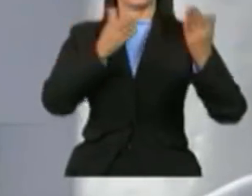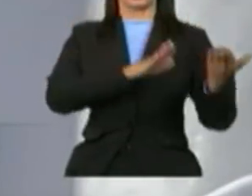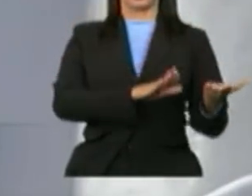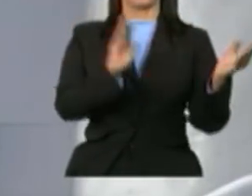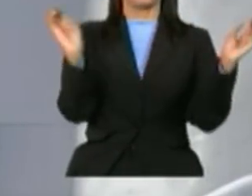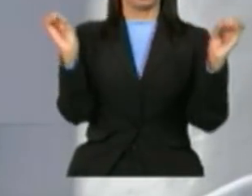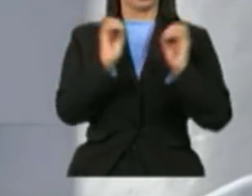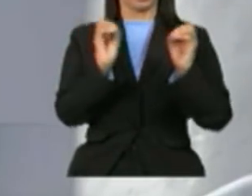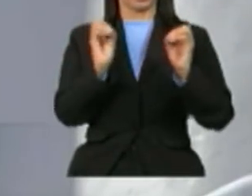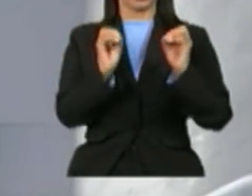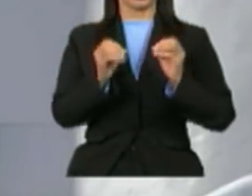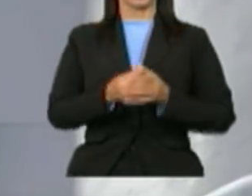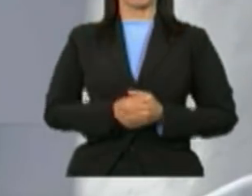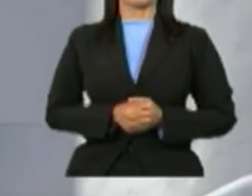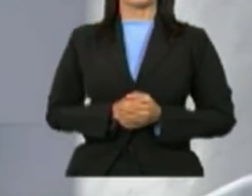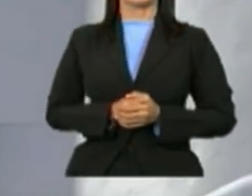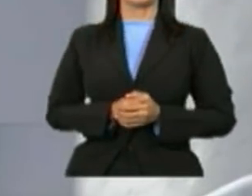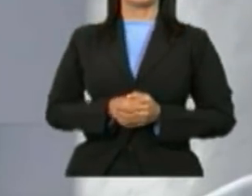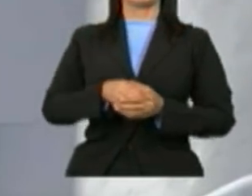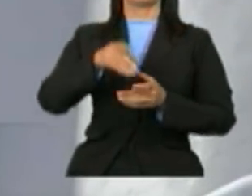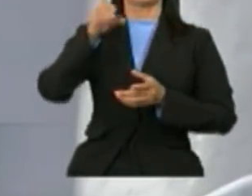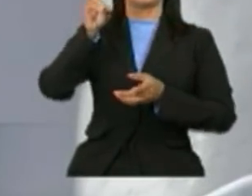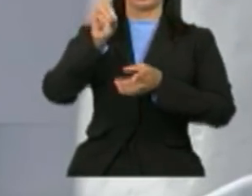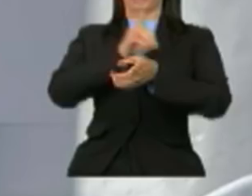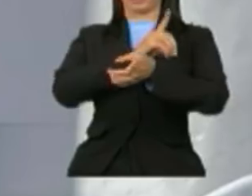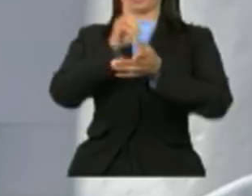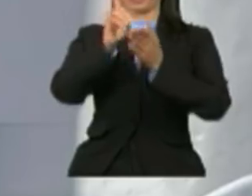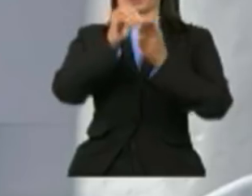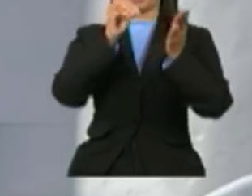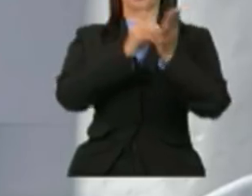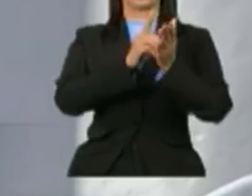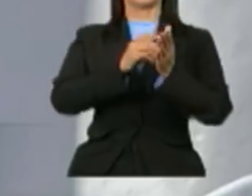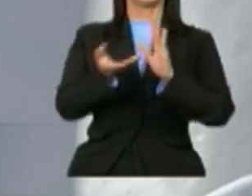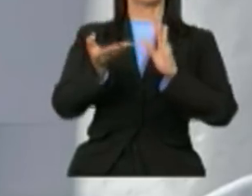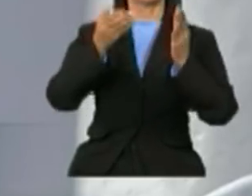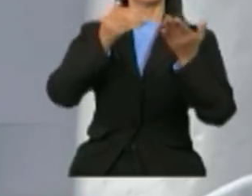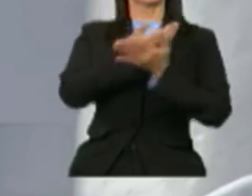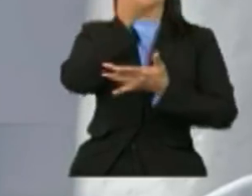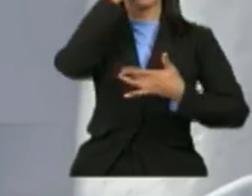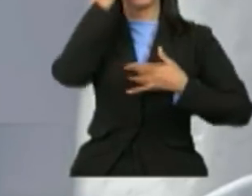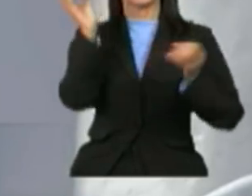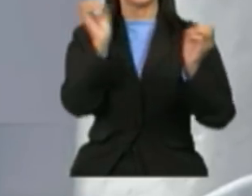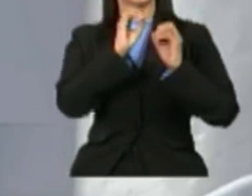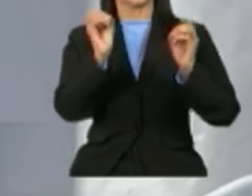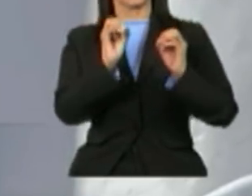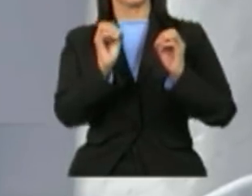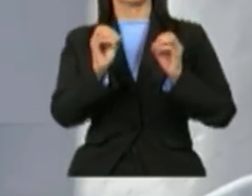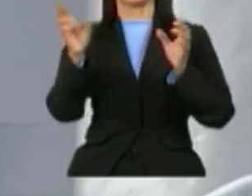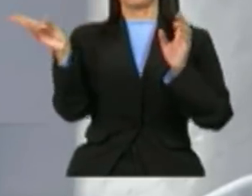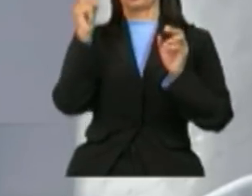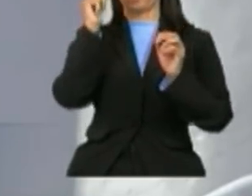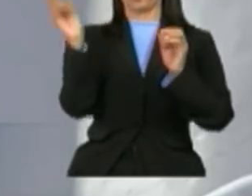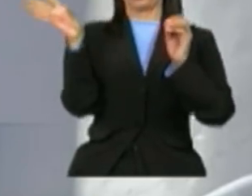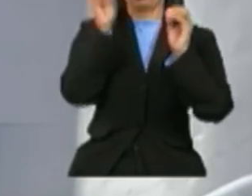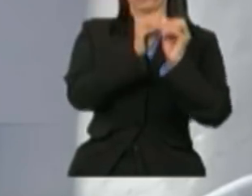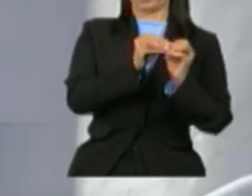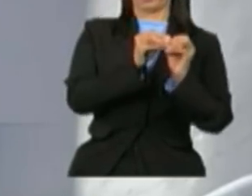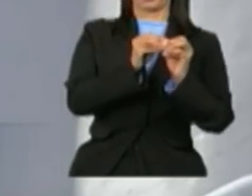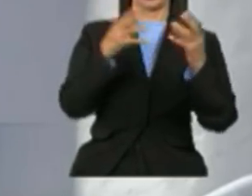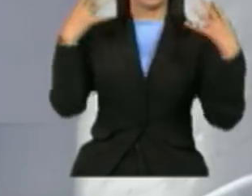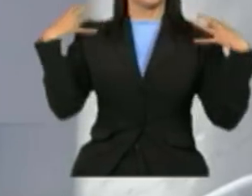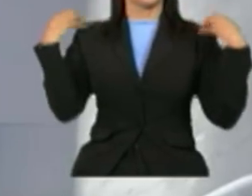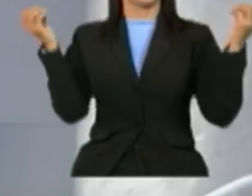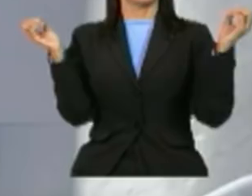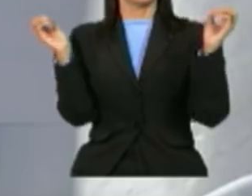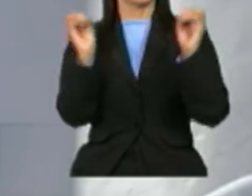0 fallecimiento. Dajabón, 0 casos nuevos, 1 acumulado, 0